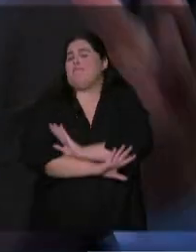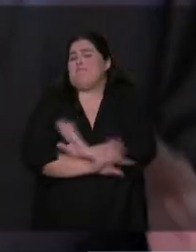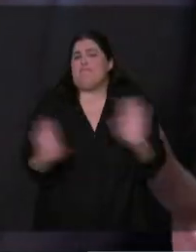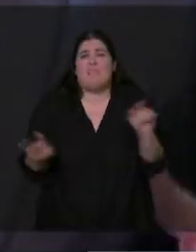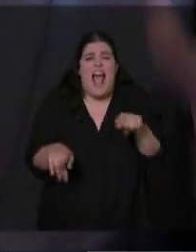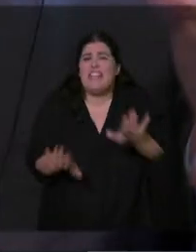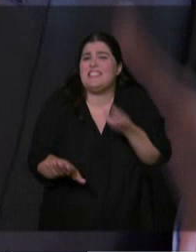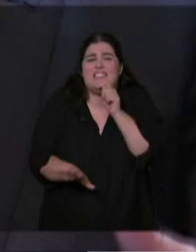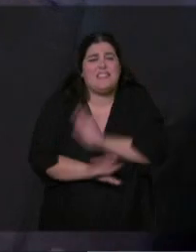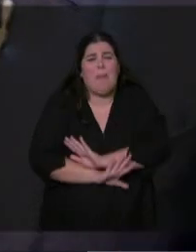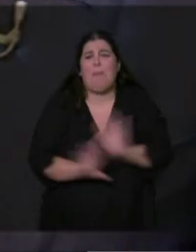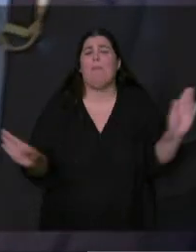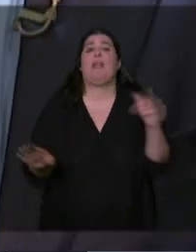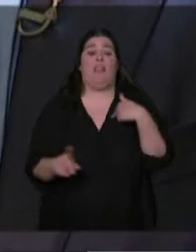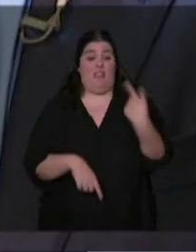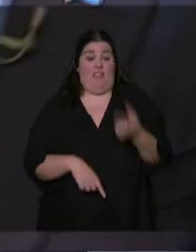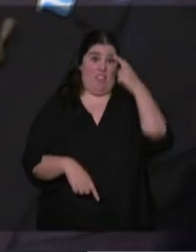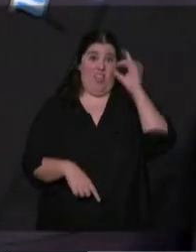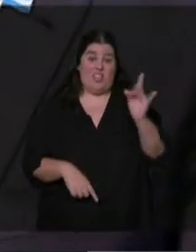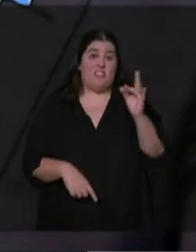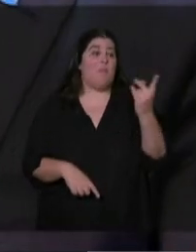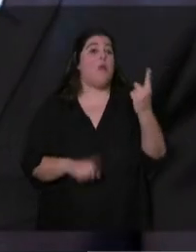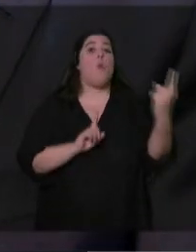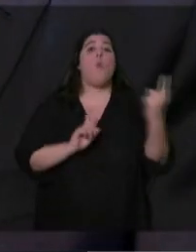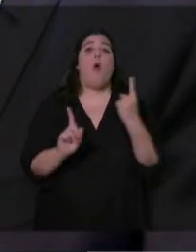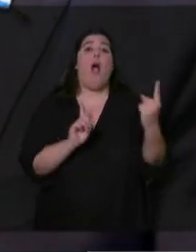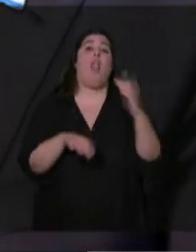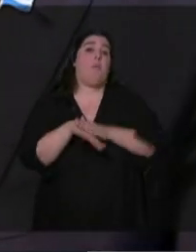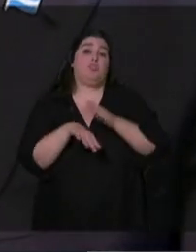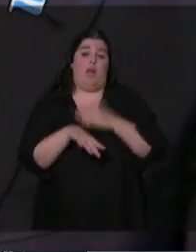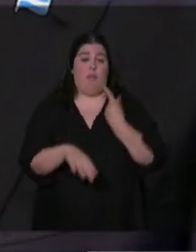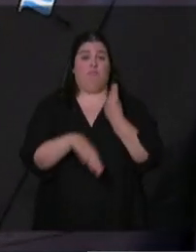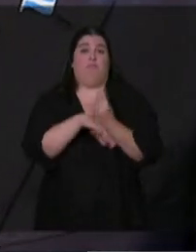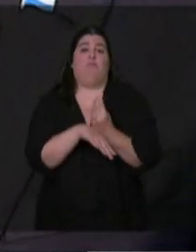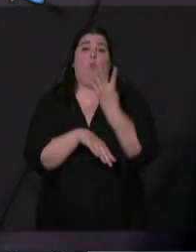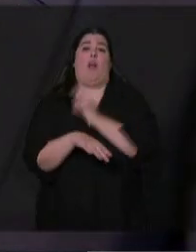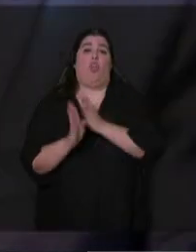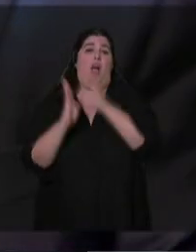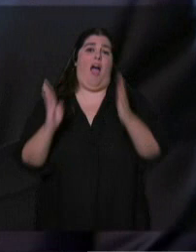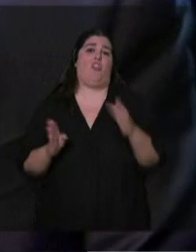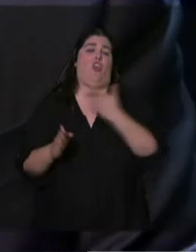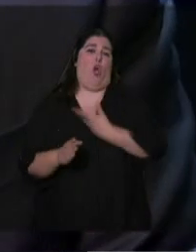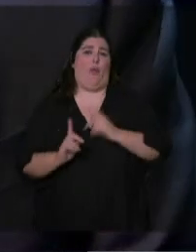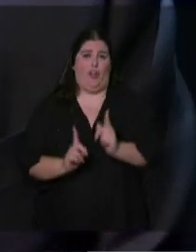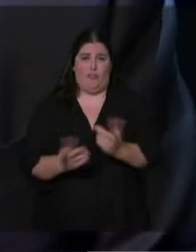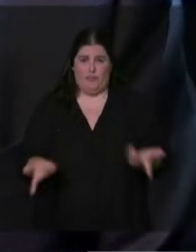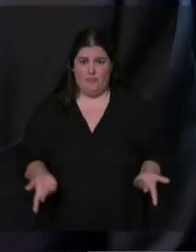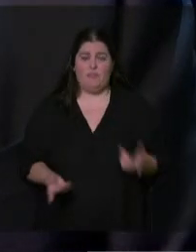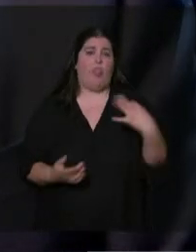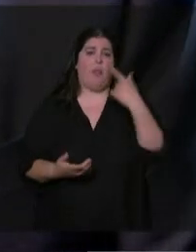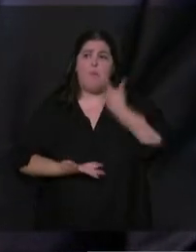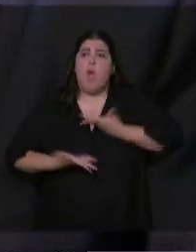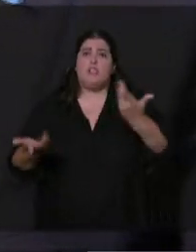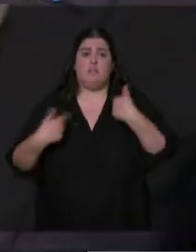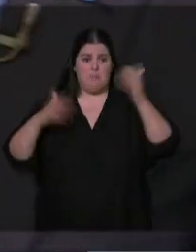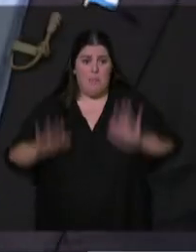el 10 de diciembre uno de los dos tiene la responsabilidad de gobernar los próximos 4 años yene que Mostrar si está preparado